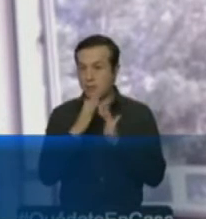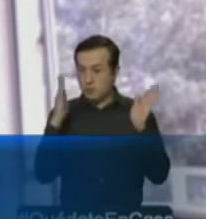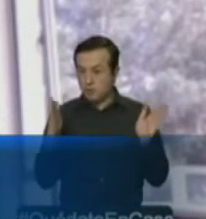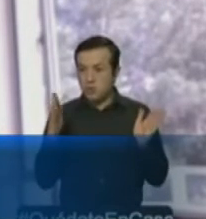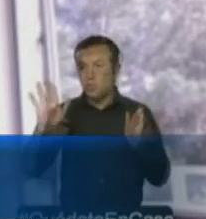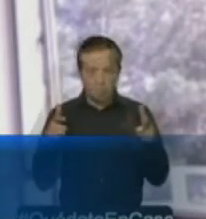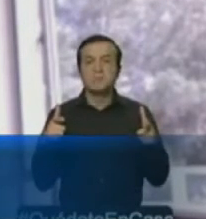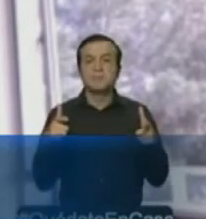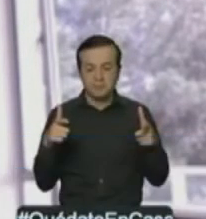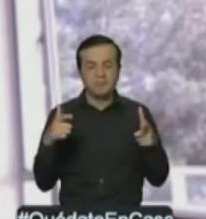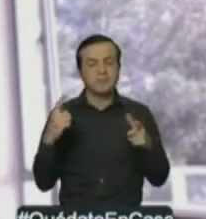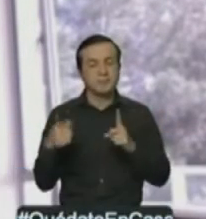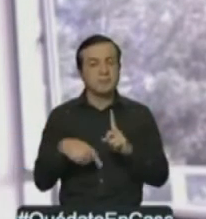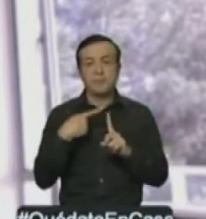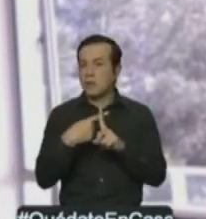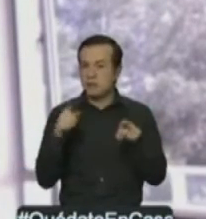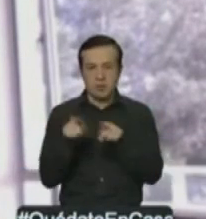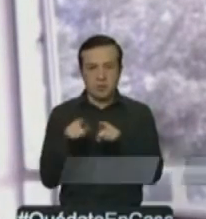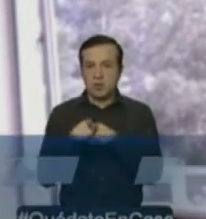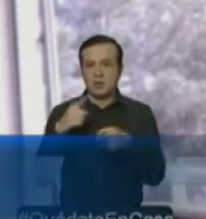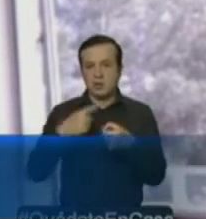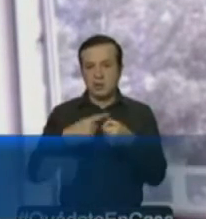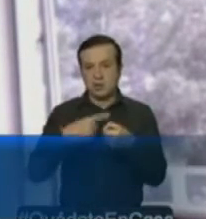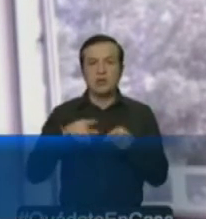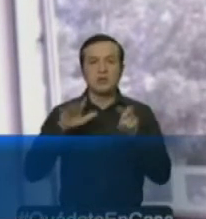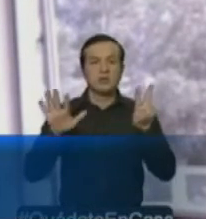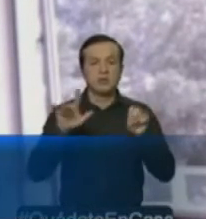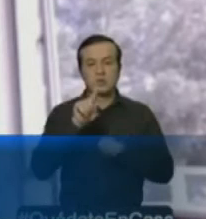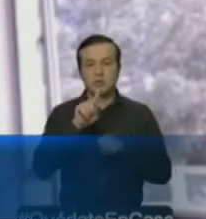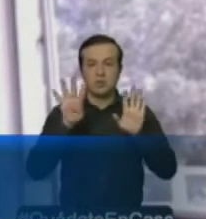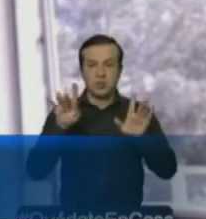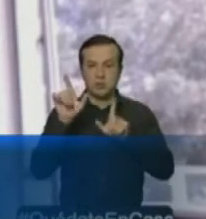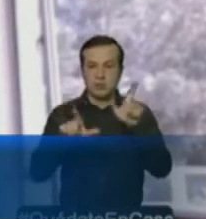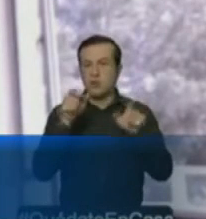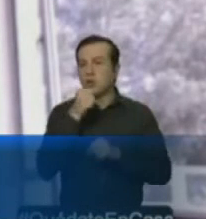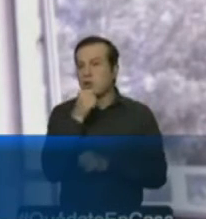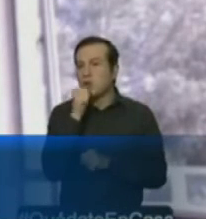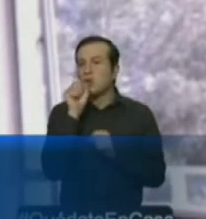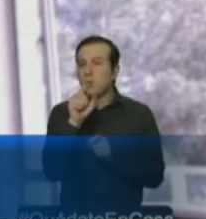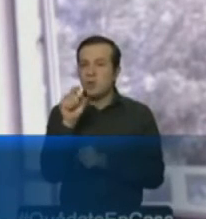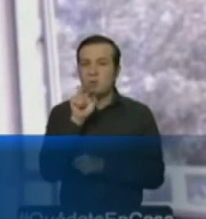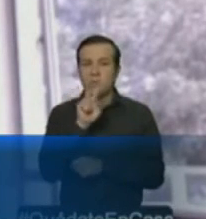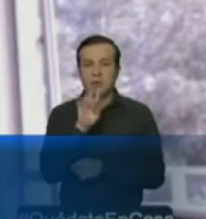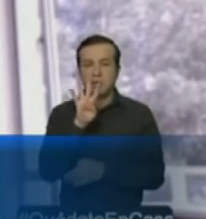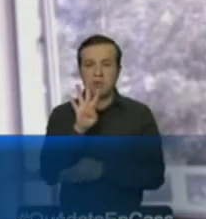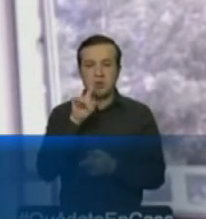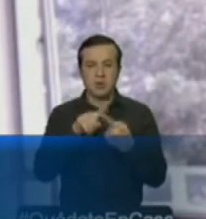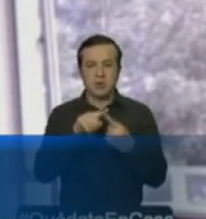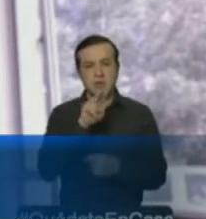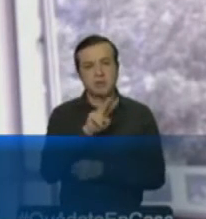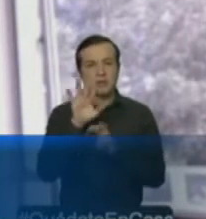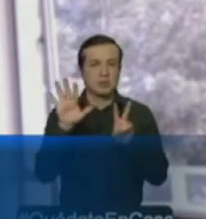un virus activo. De igual manera, en Quito, 719 personas fueron encuestadas durante el 24